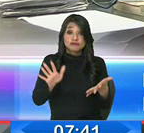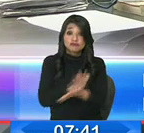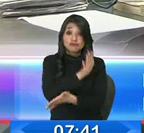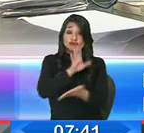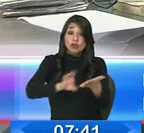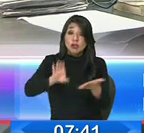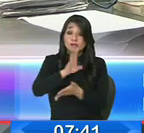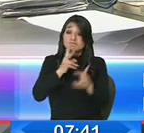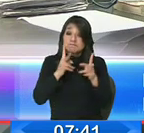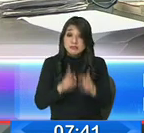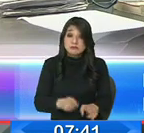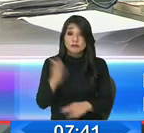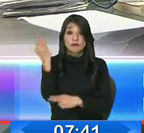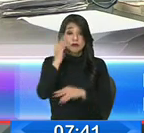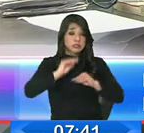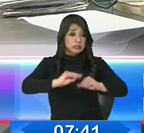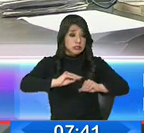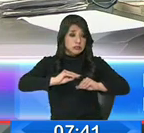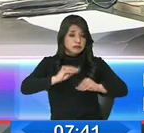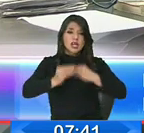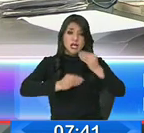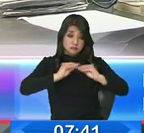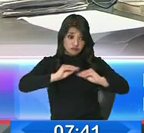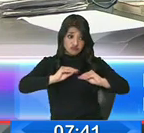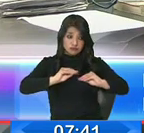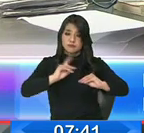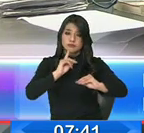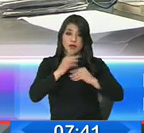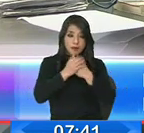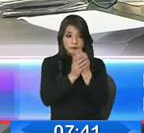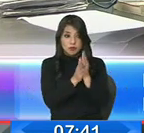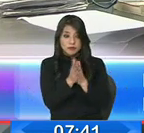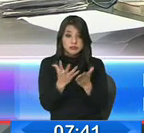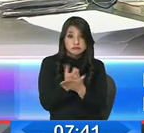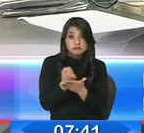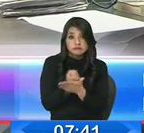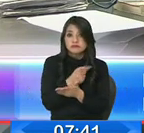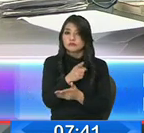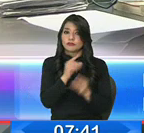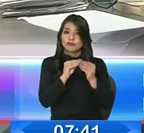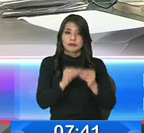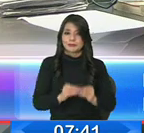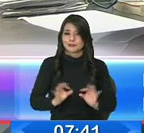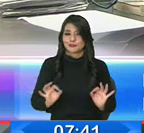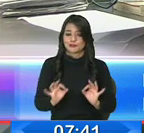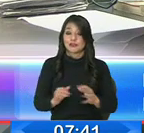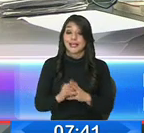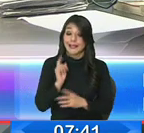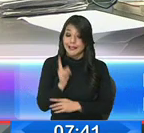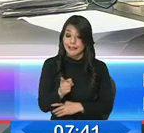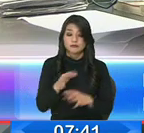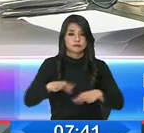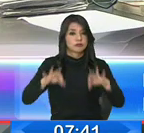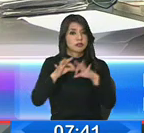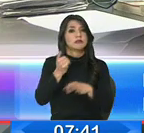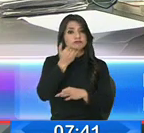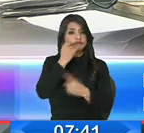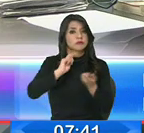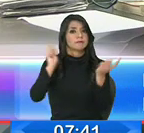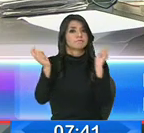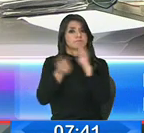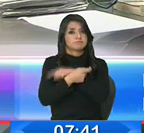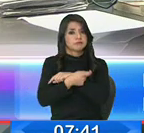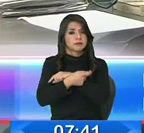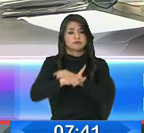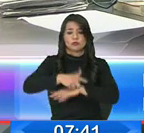educativos, están demasiado pendientes de una ganancia que de una formación. Y eso hay que corregirlo desde las cúspides